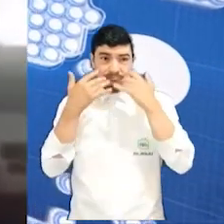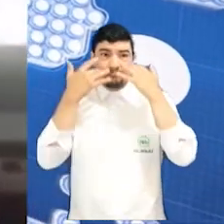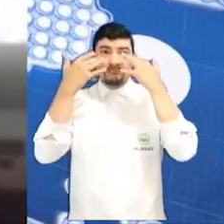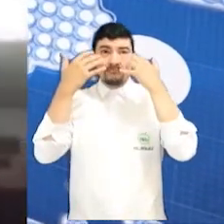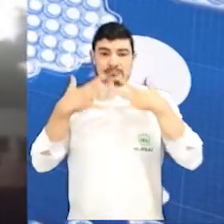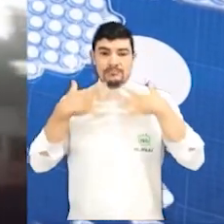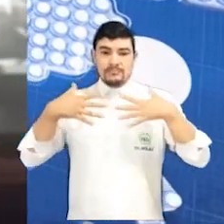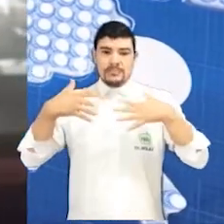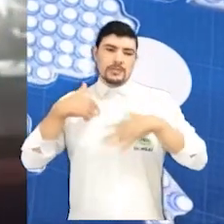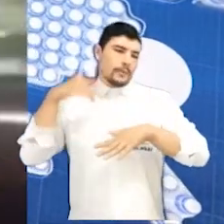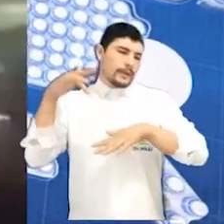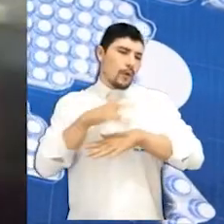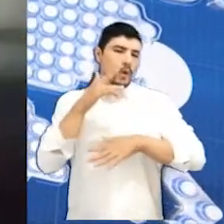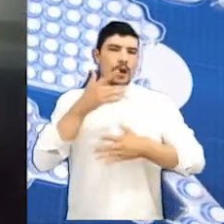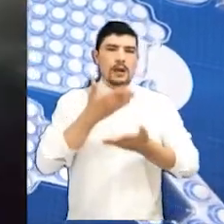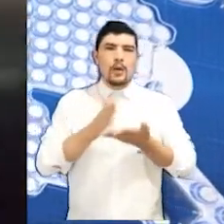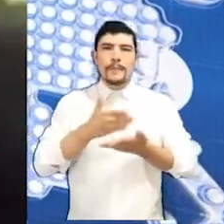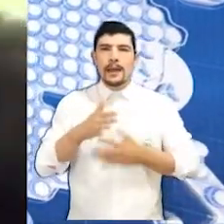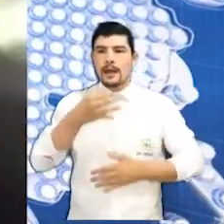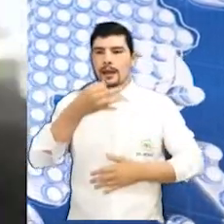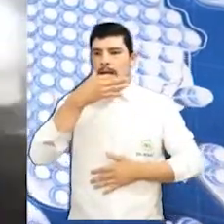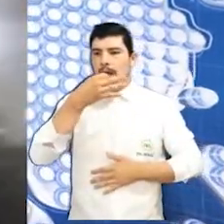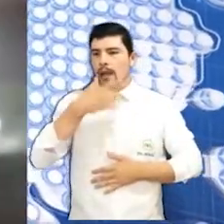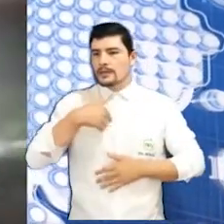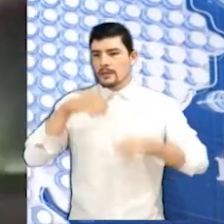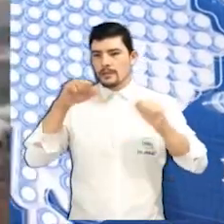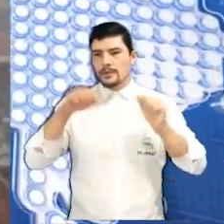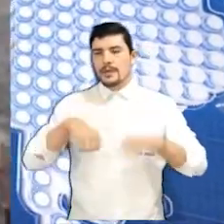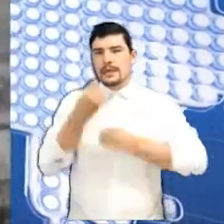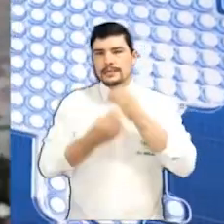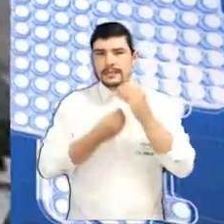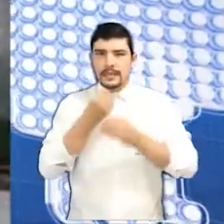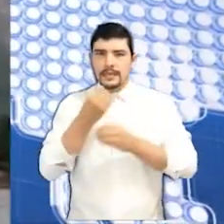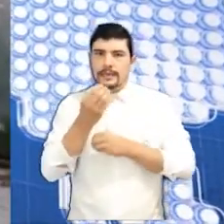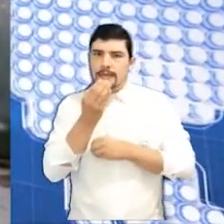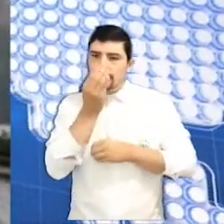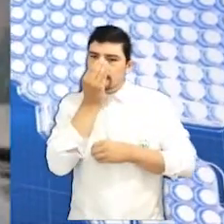factor contaminante del ambiente y que Cúcuta vuelva a ser la ciudad verde de Colombia y no la ciudad gris.